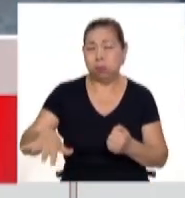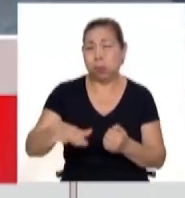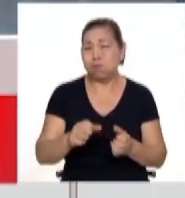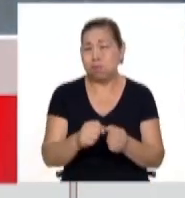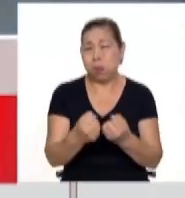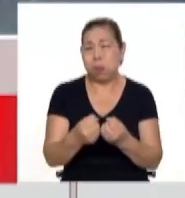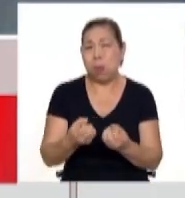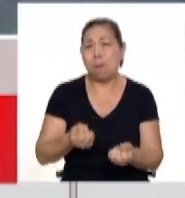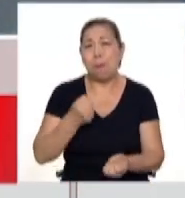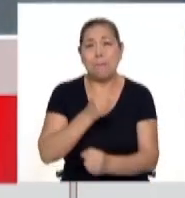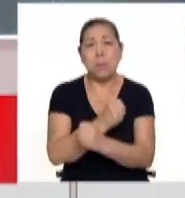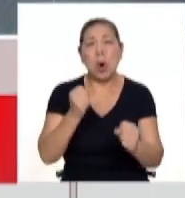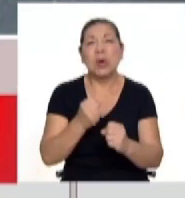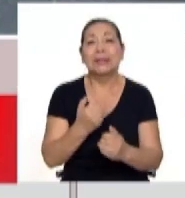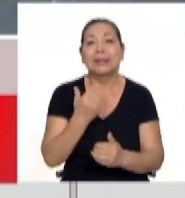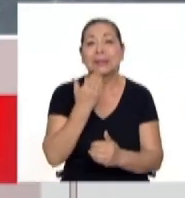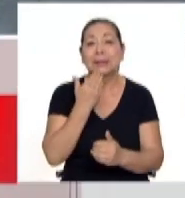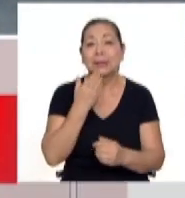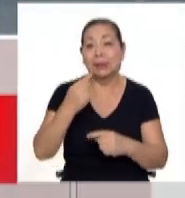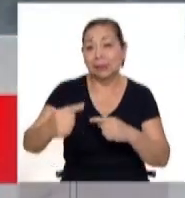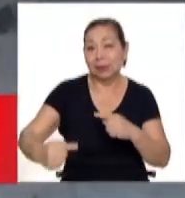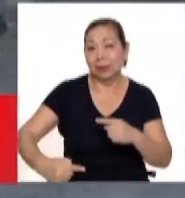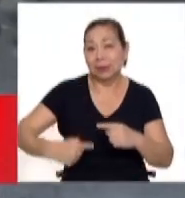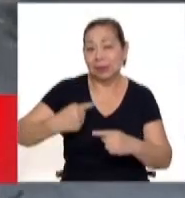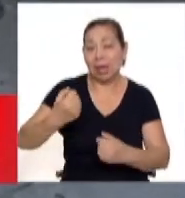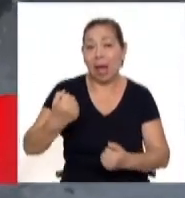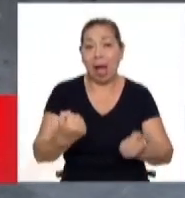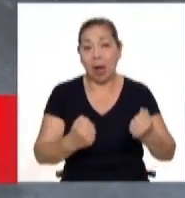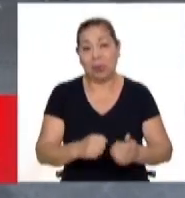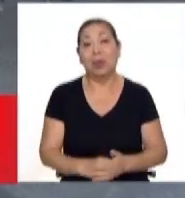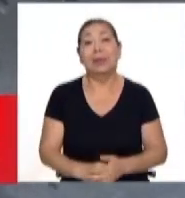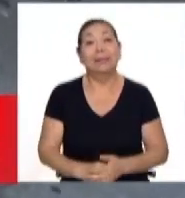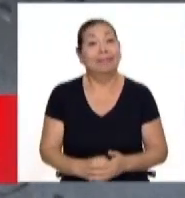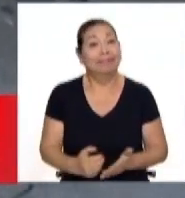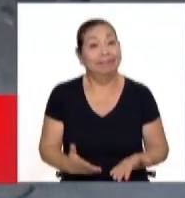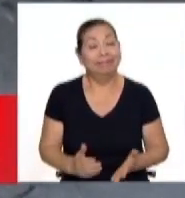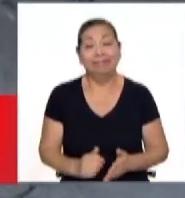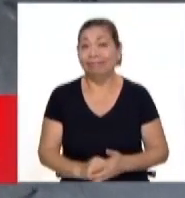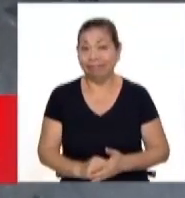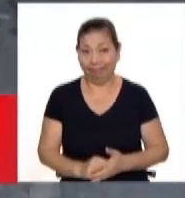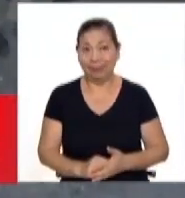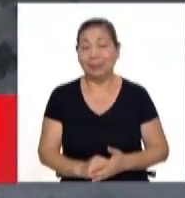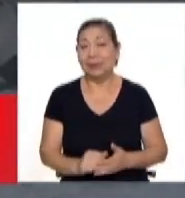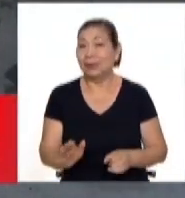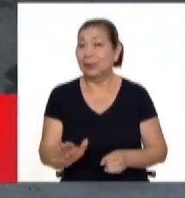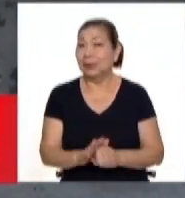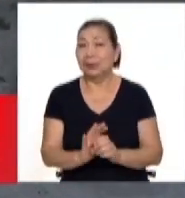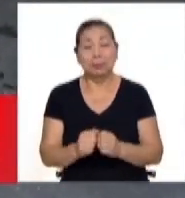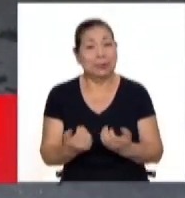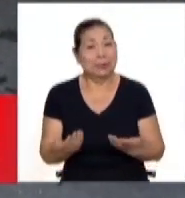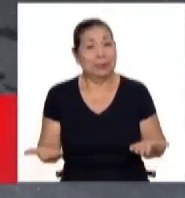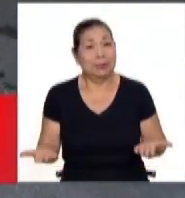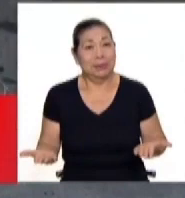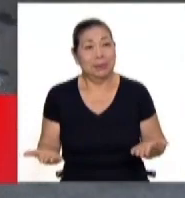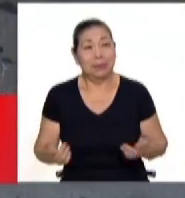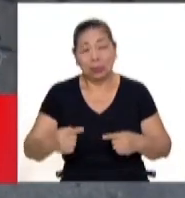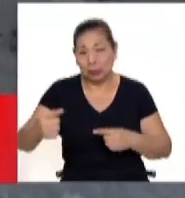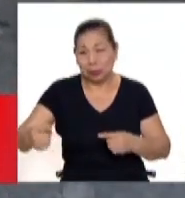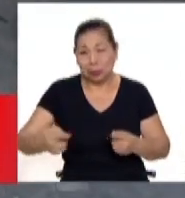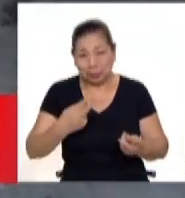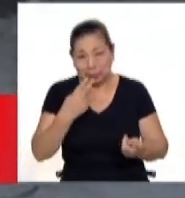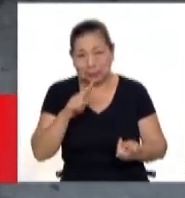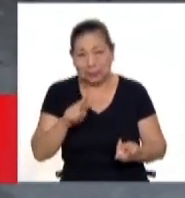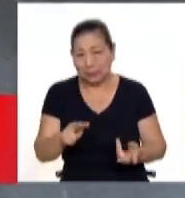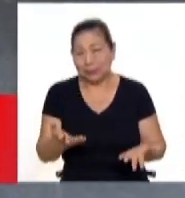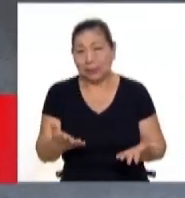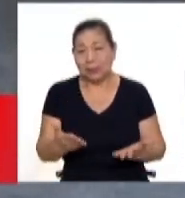Esta situación pues originó que la llanta, el neumático del vehículo pues fuera completamente destruido, incluso los aros, como